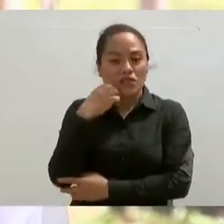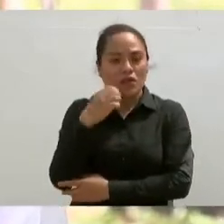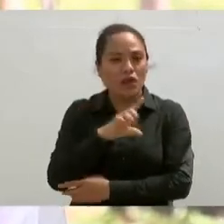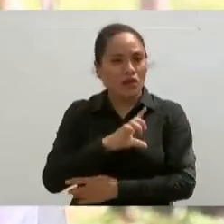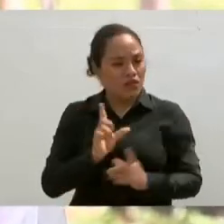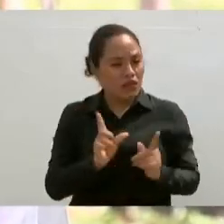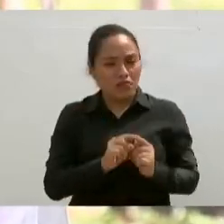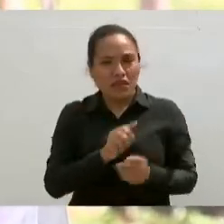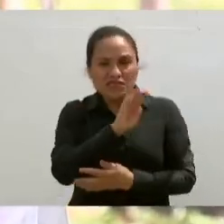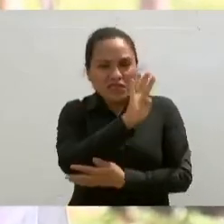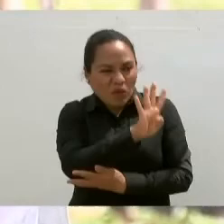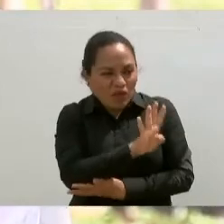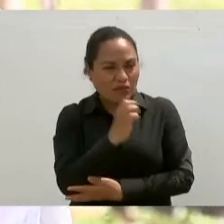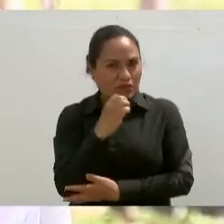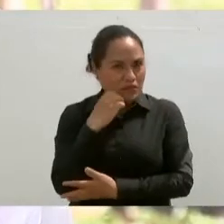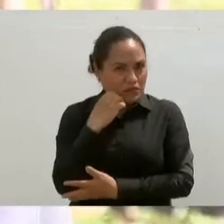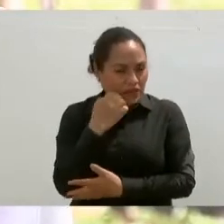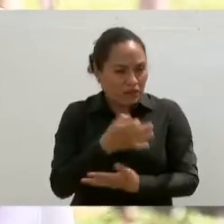4.